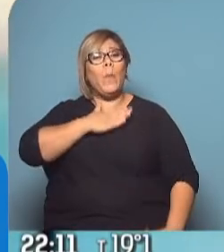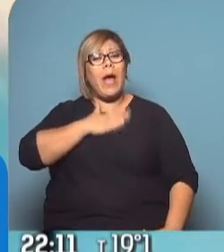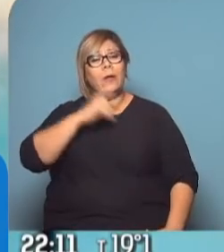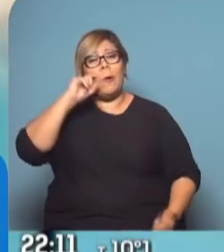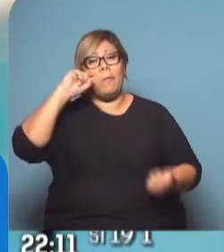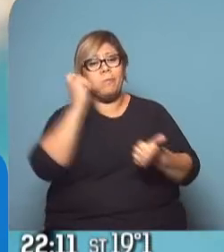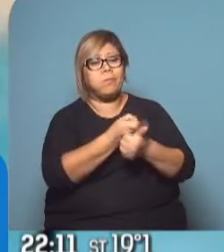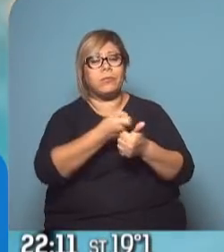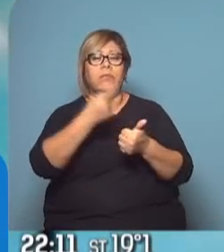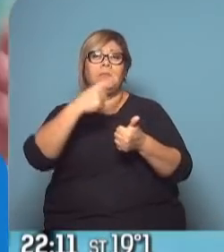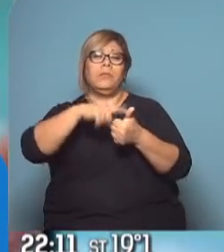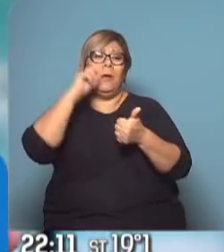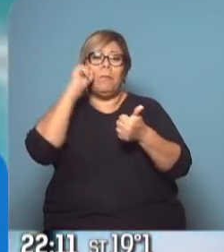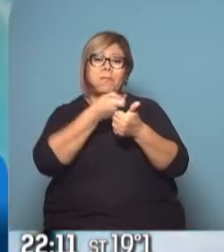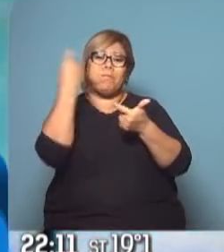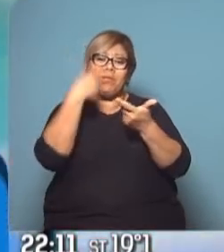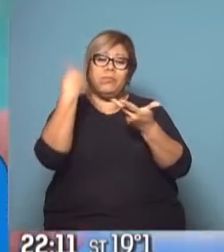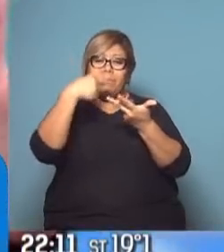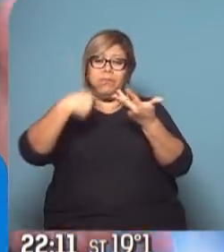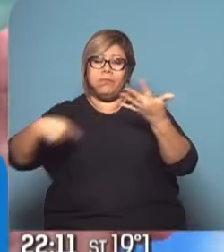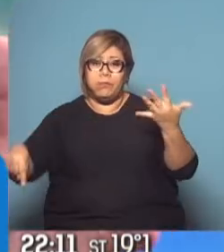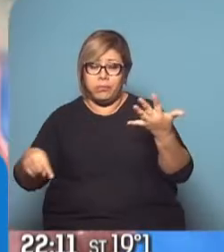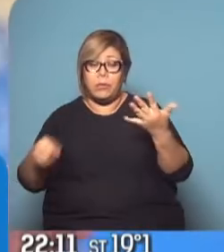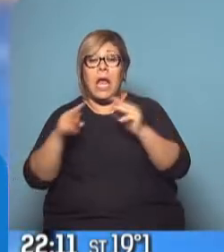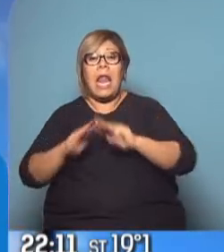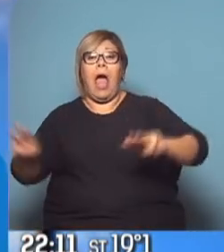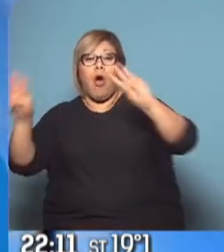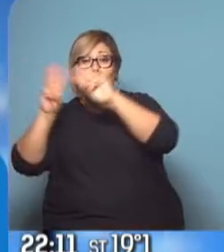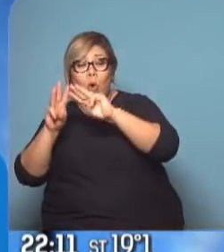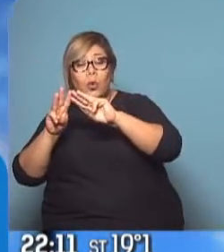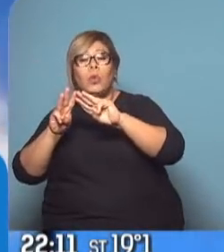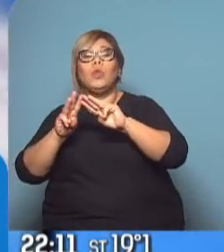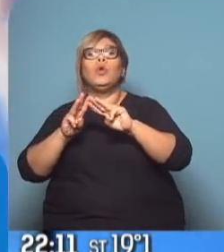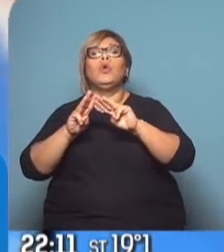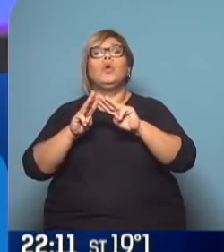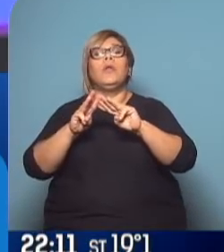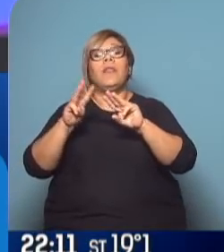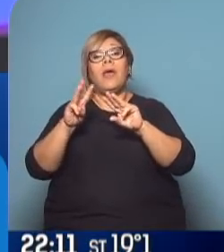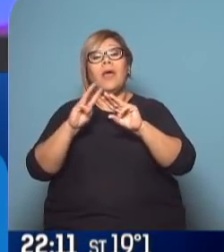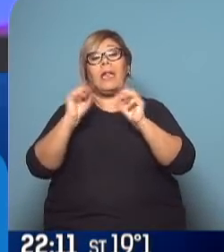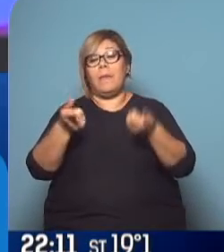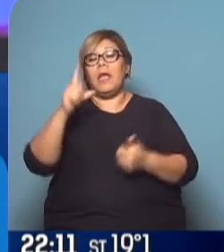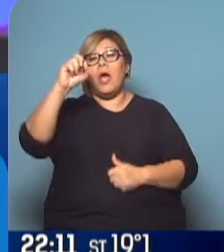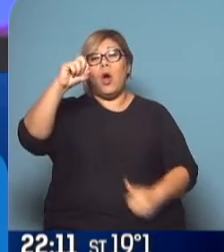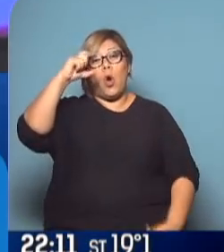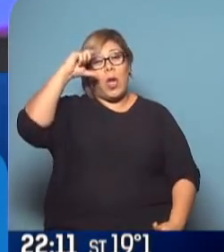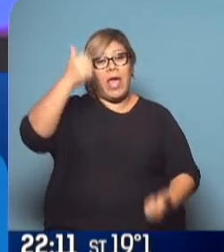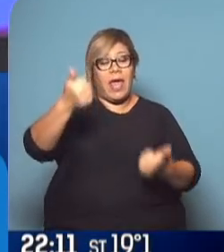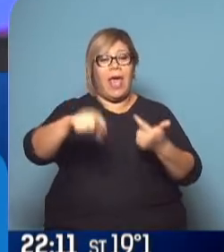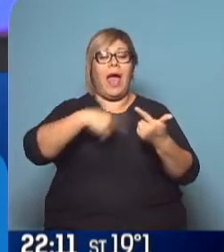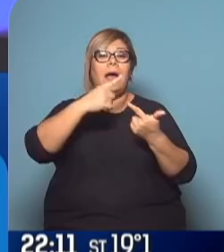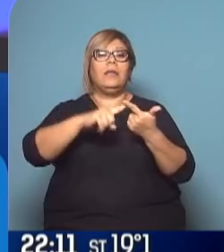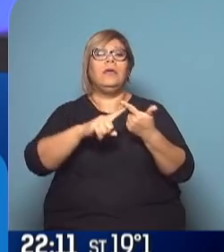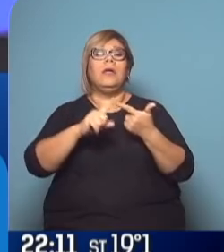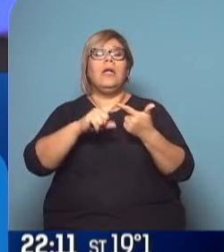humanidad y que todas las organizaciones internacionales, tanto de la sociedad civil como internacionales, la OEA, la Oficina del Alto Comisionado de